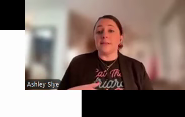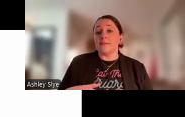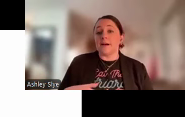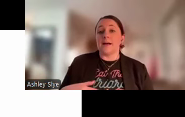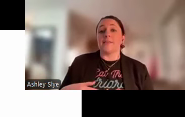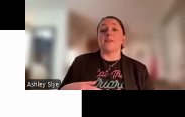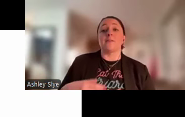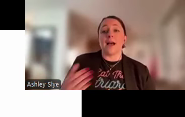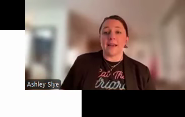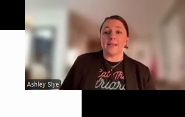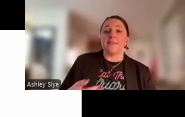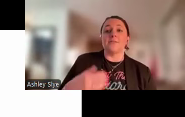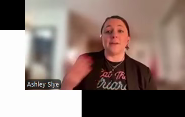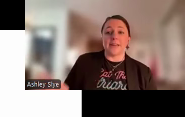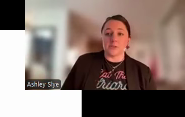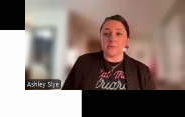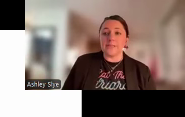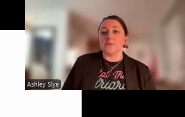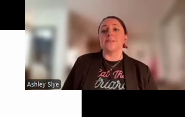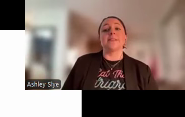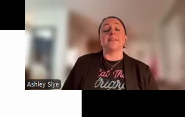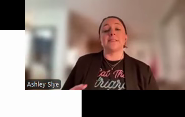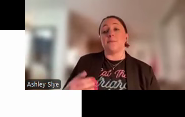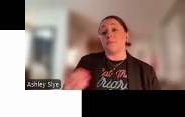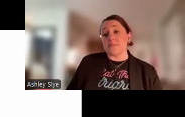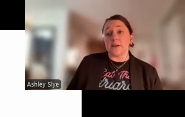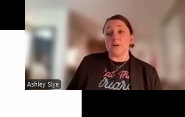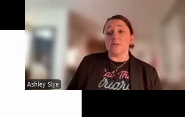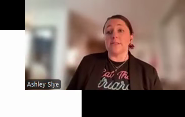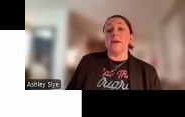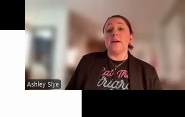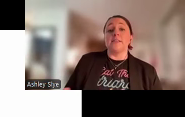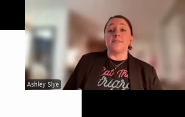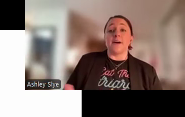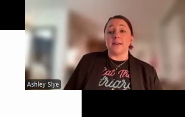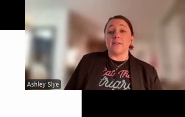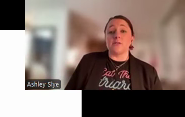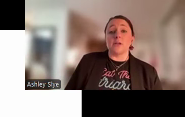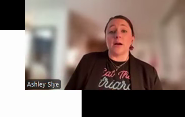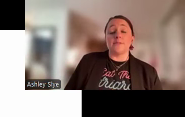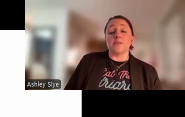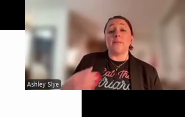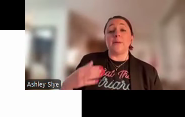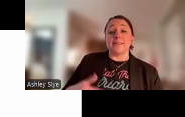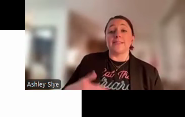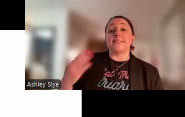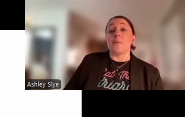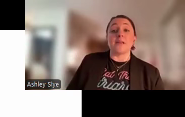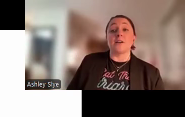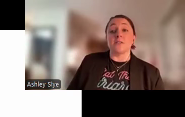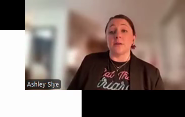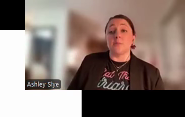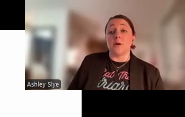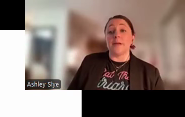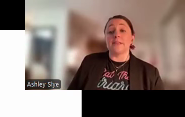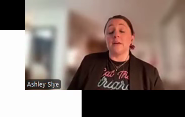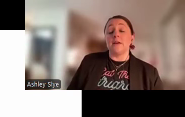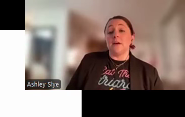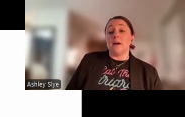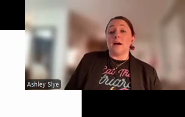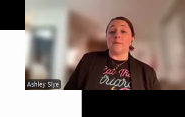y que tienen dificultad encontrando trabajo. Aquí las parejas abusivas saben que las personas